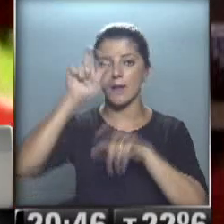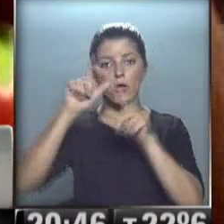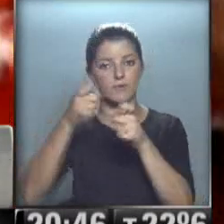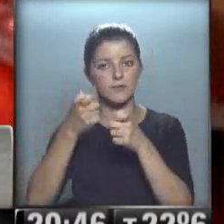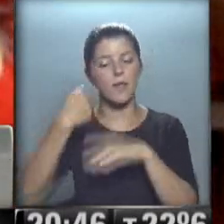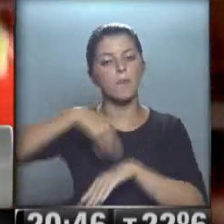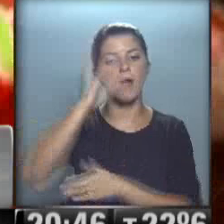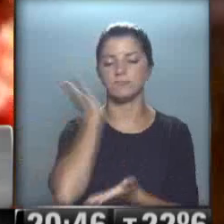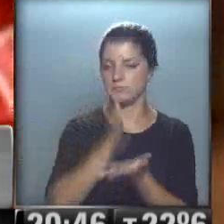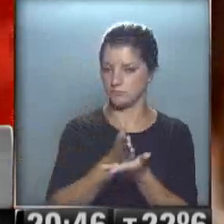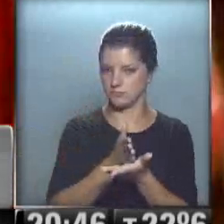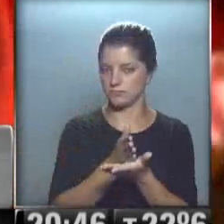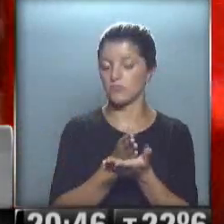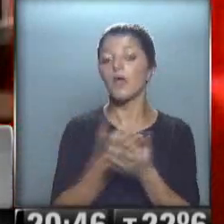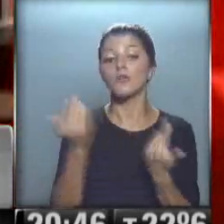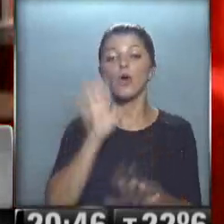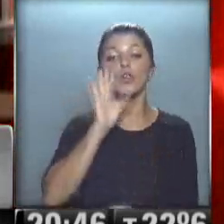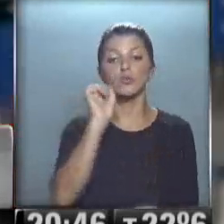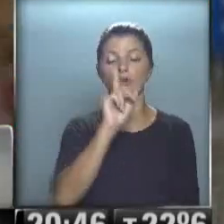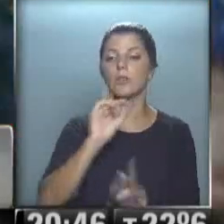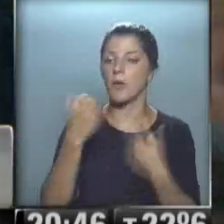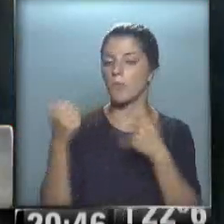Los neoyorquinos también pueden